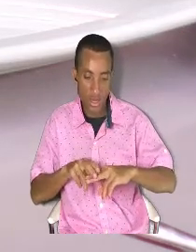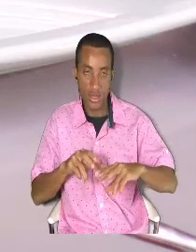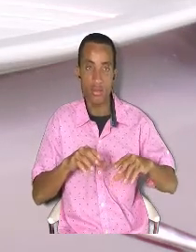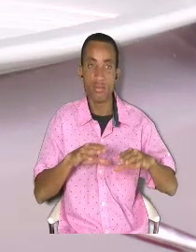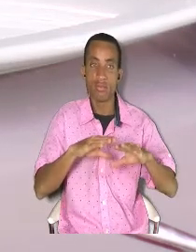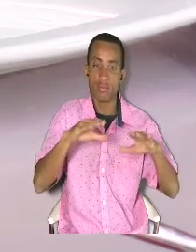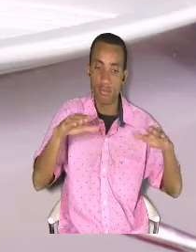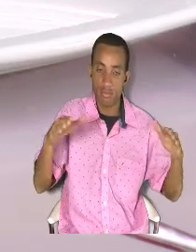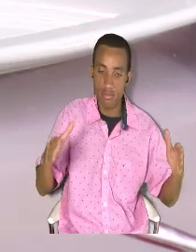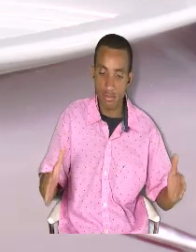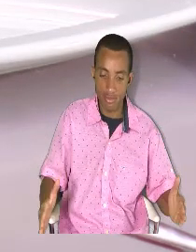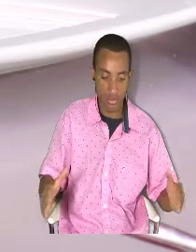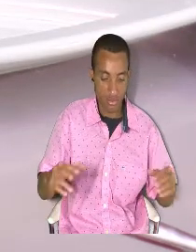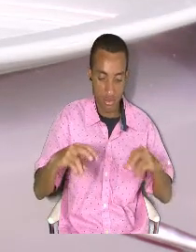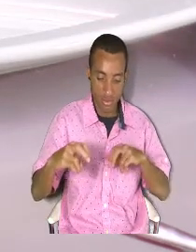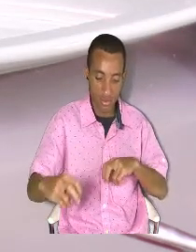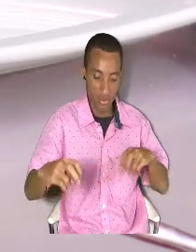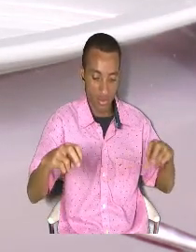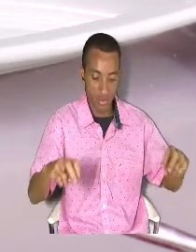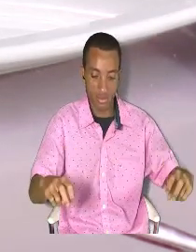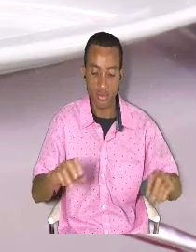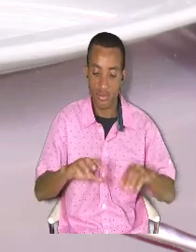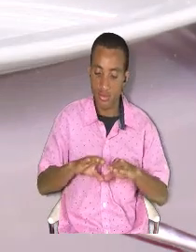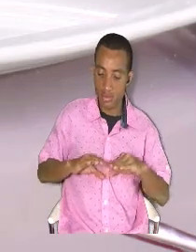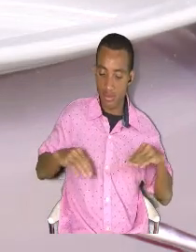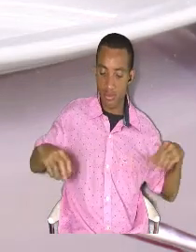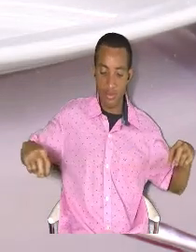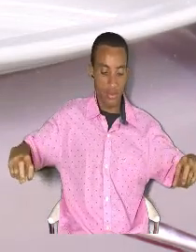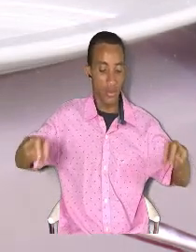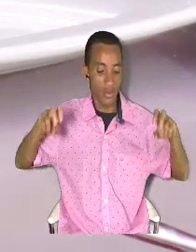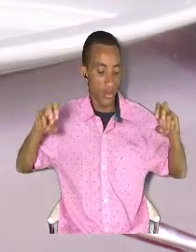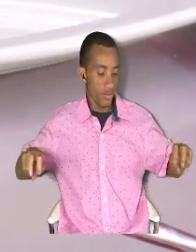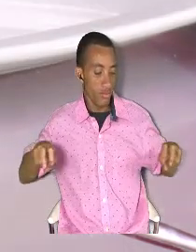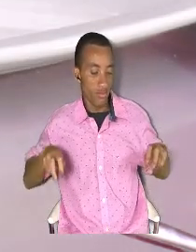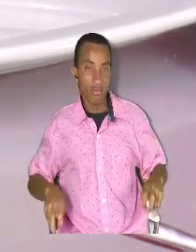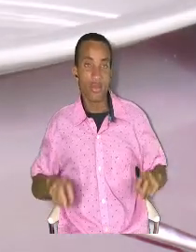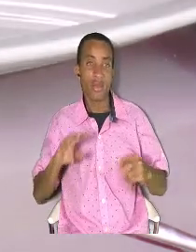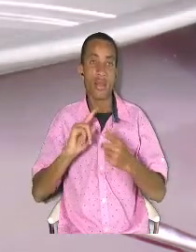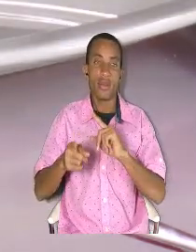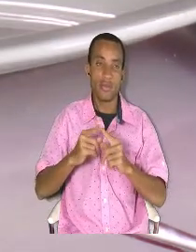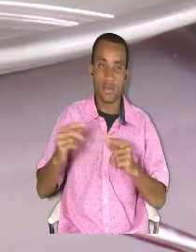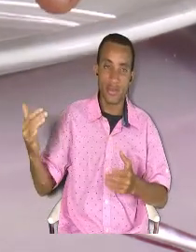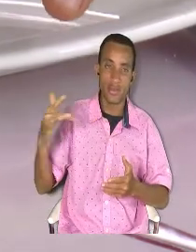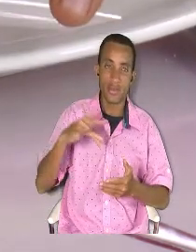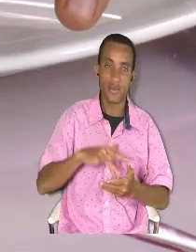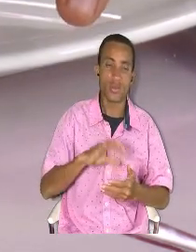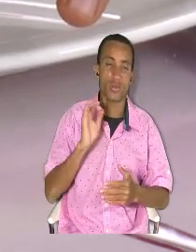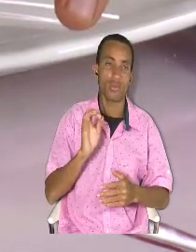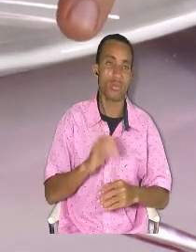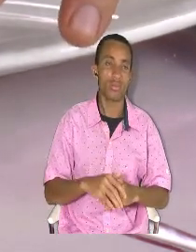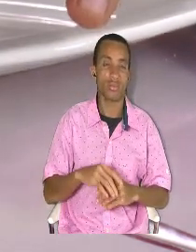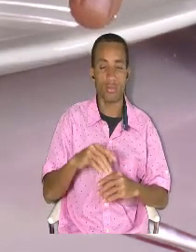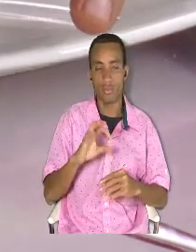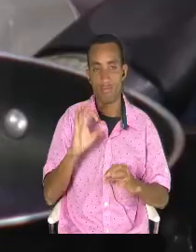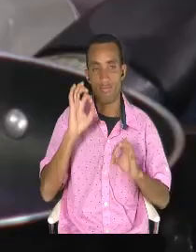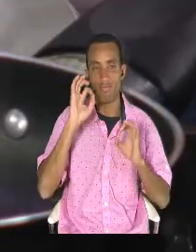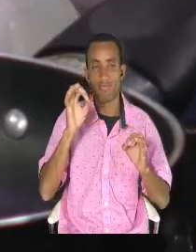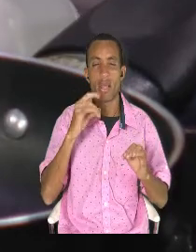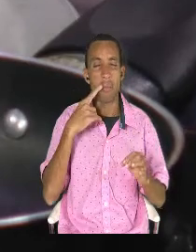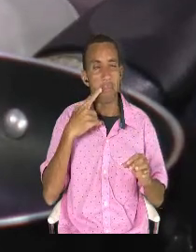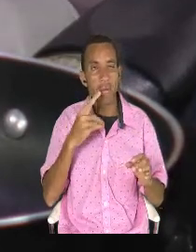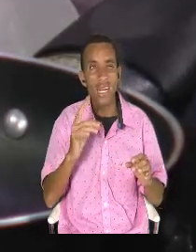alcobas son de excelente calidad, macizo, madera maciza. Madera de la buena. Sí, el envejecido de nosotros es el original, ¿no? Un envejecido totalmente